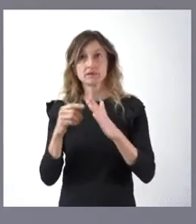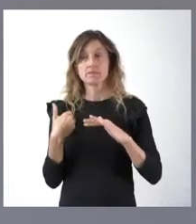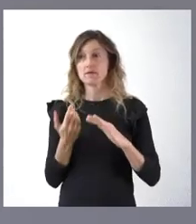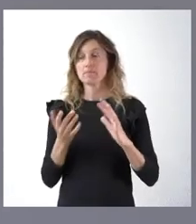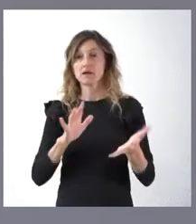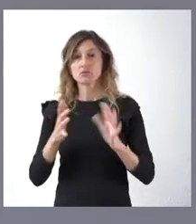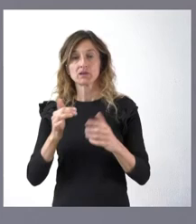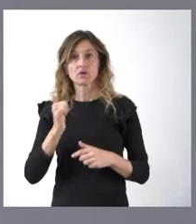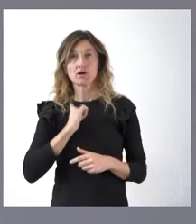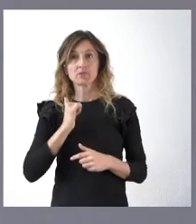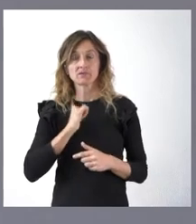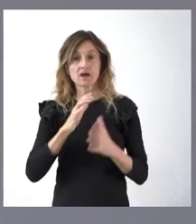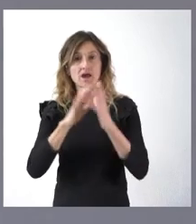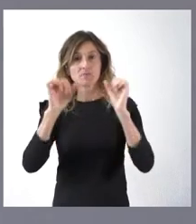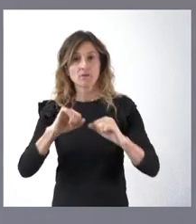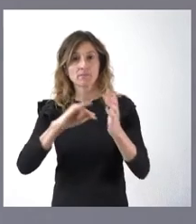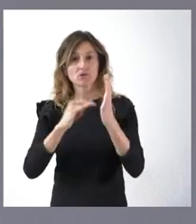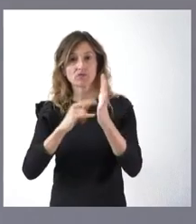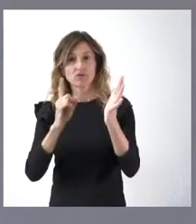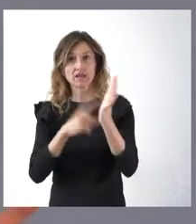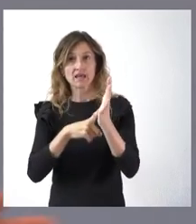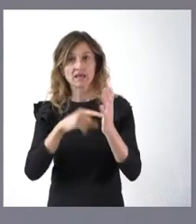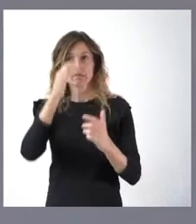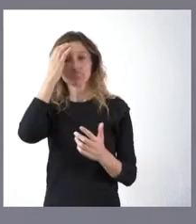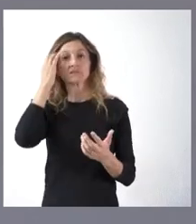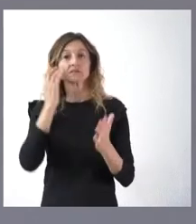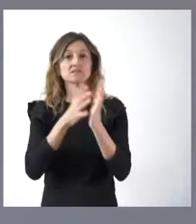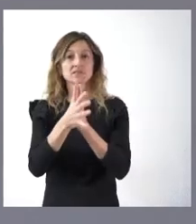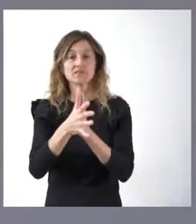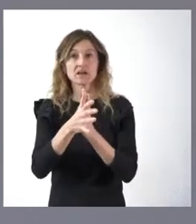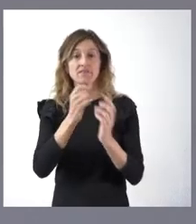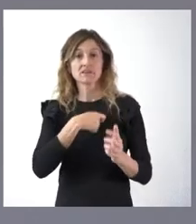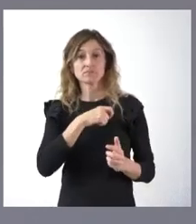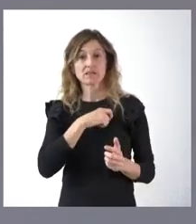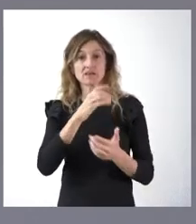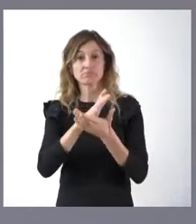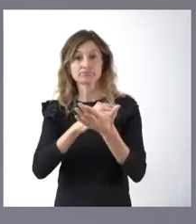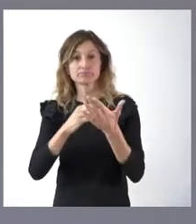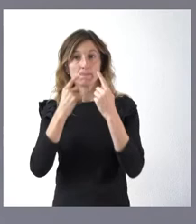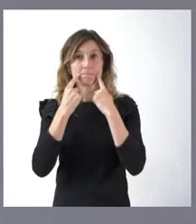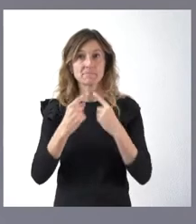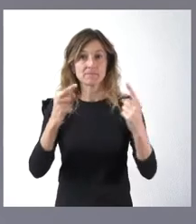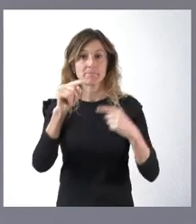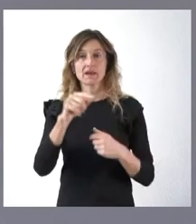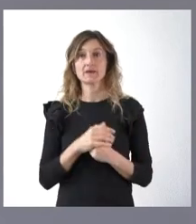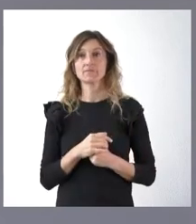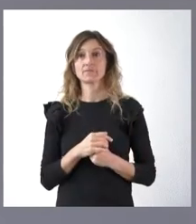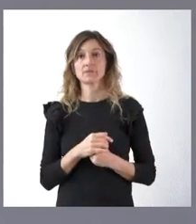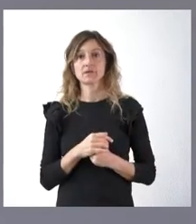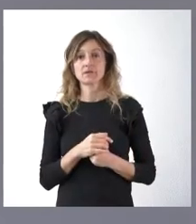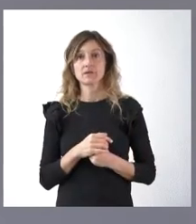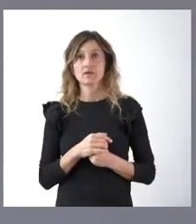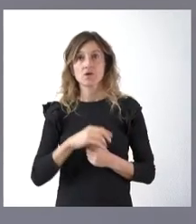aprovechar y aprobar un proyecto de ley Pues seremos de las primeras comunes autónomas de España donde esto se ya afectivo efectivo otras comunidades autónomas